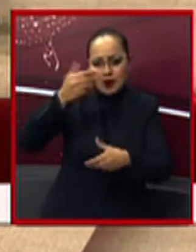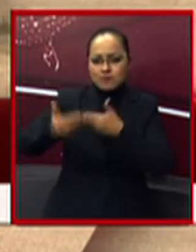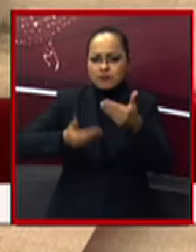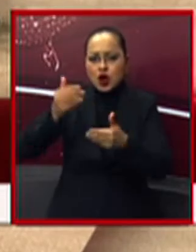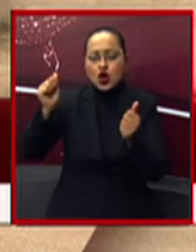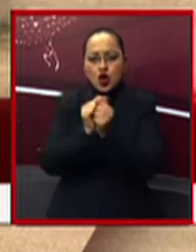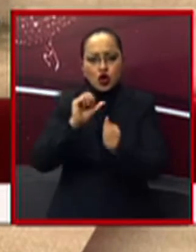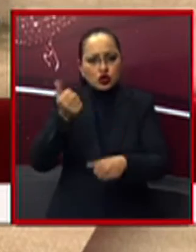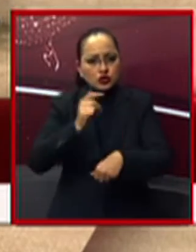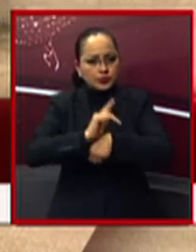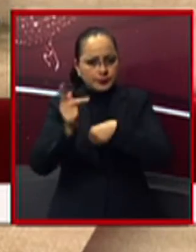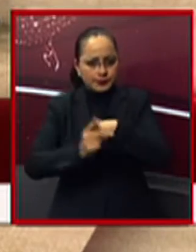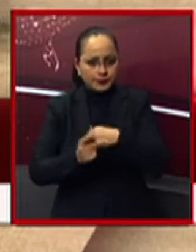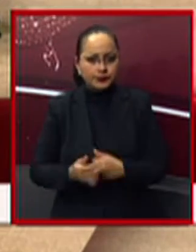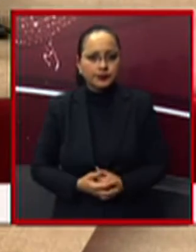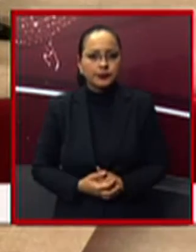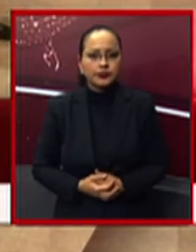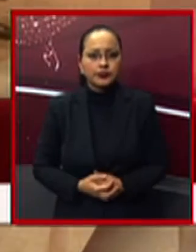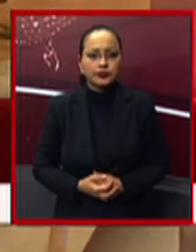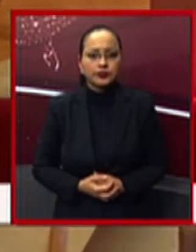con otros países.